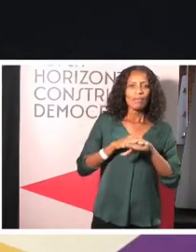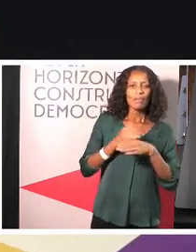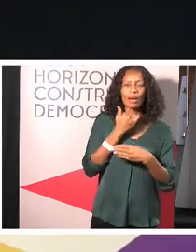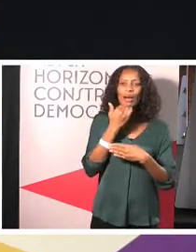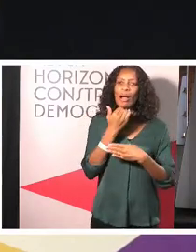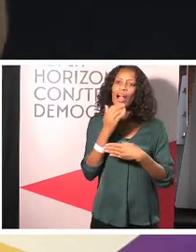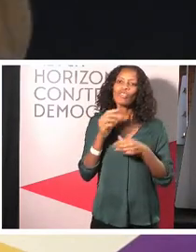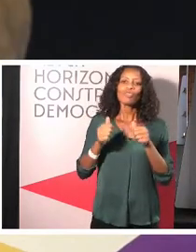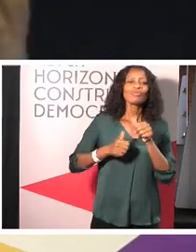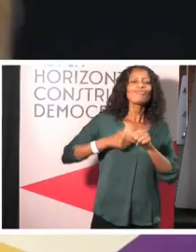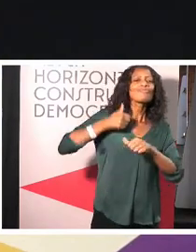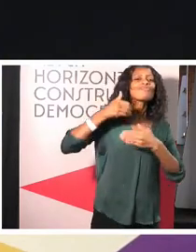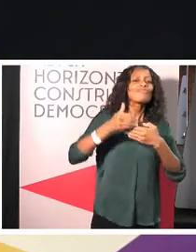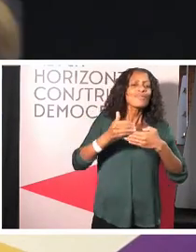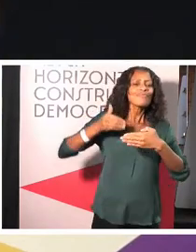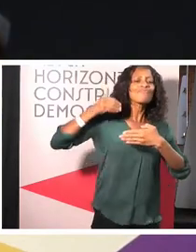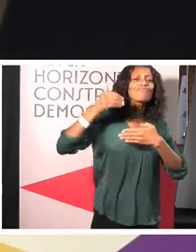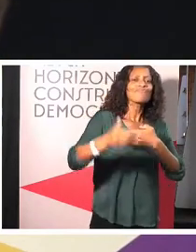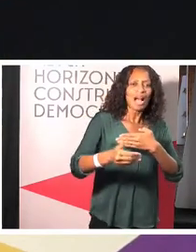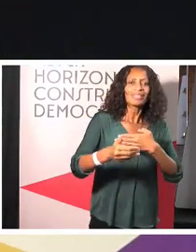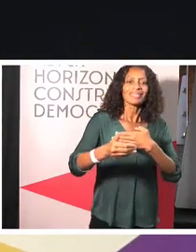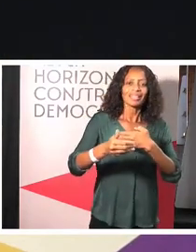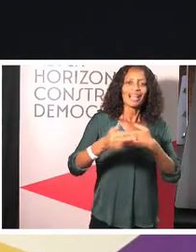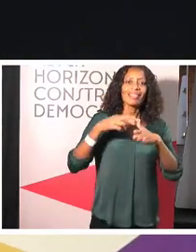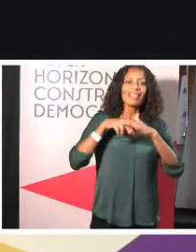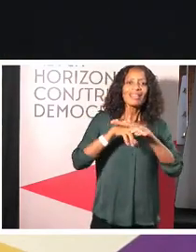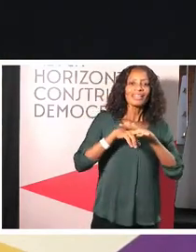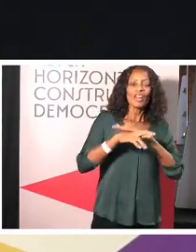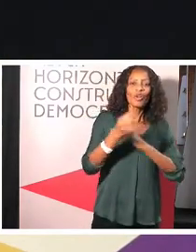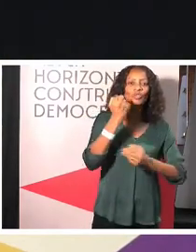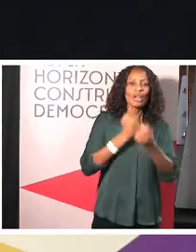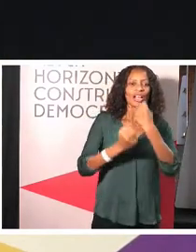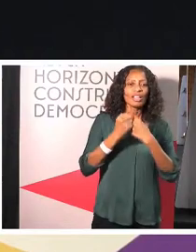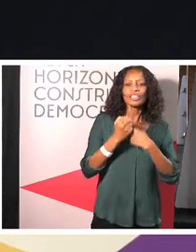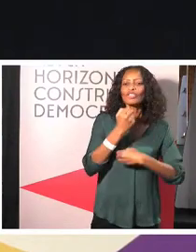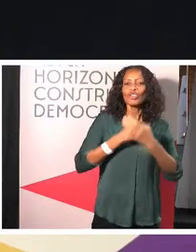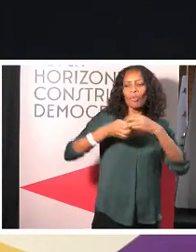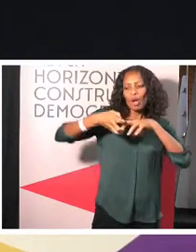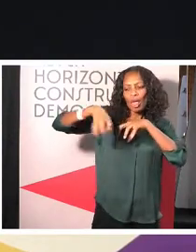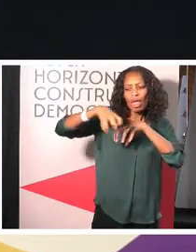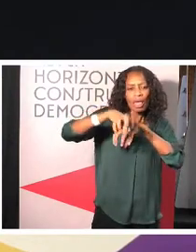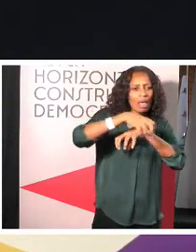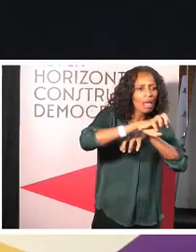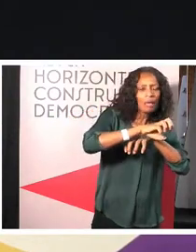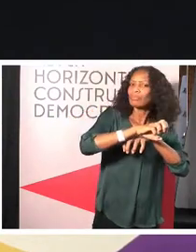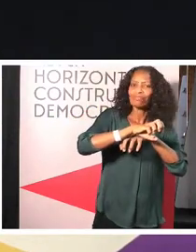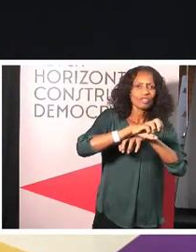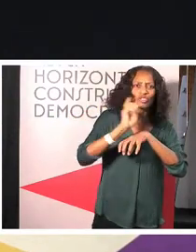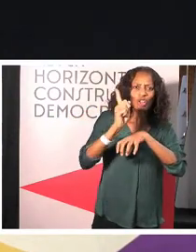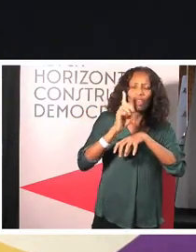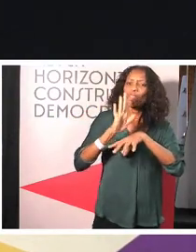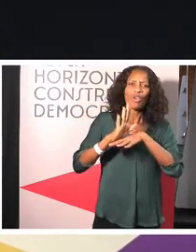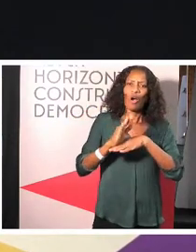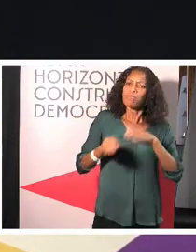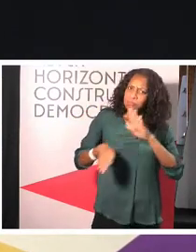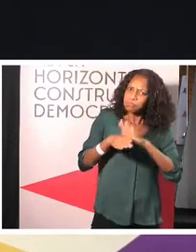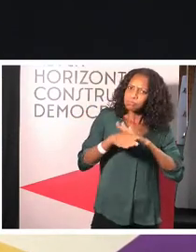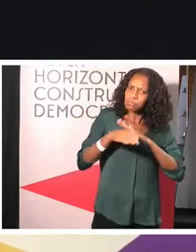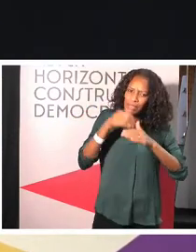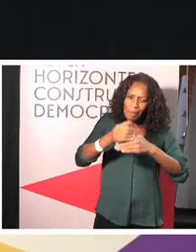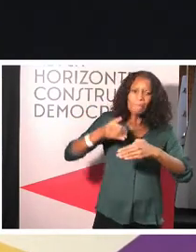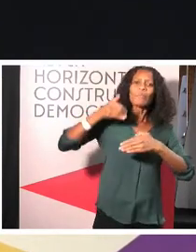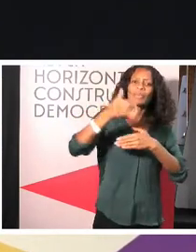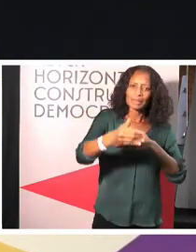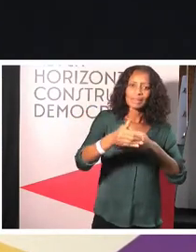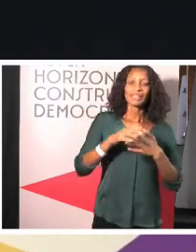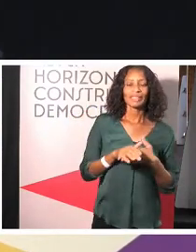sea ir más allá de redistribuir los recursos económicos. Y creo que nos impide, y creo que aún más debido